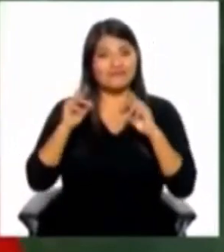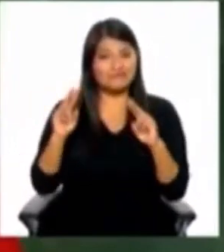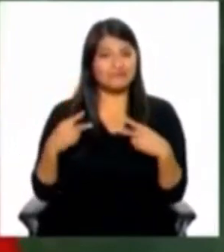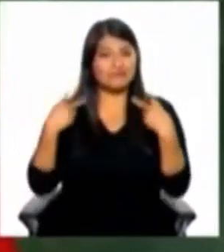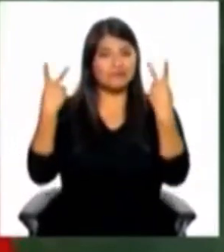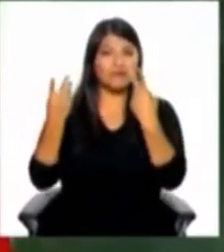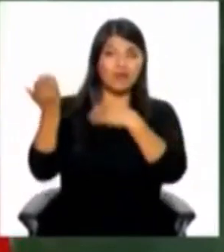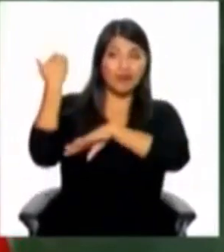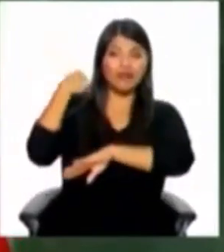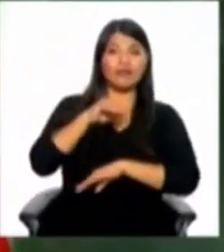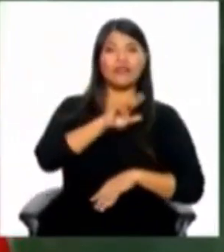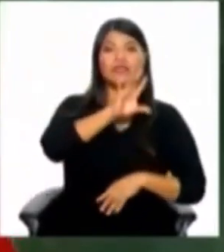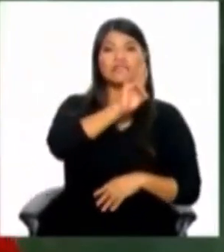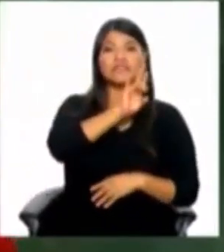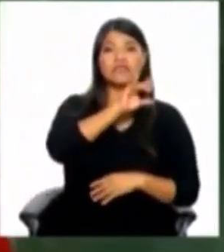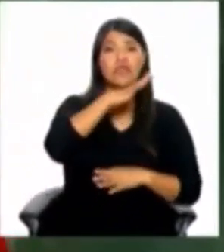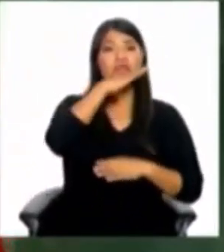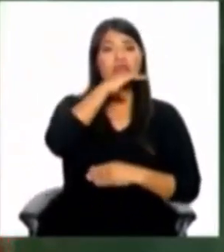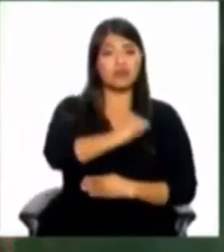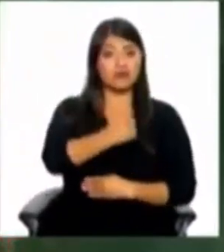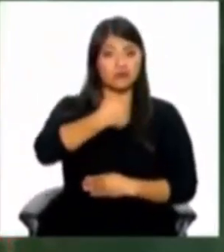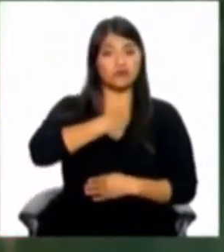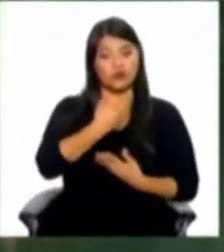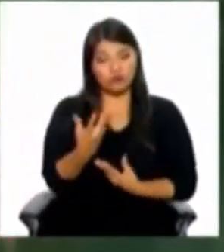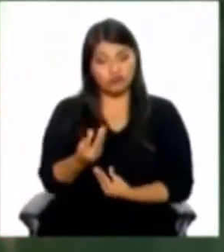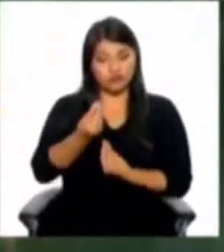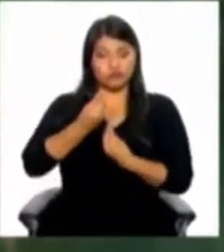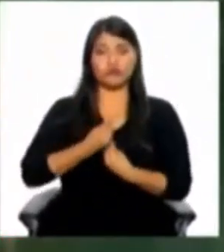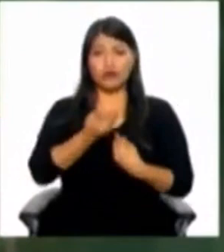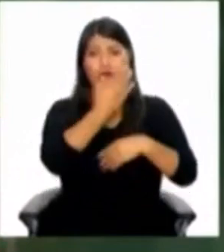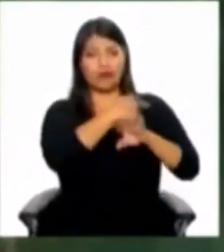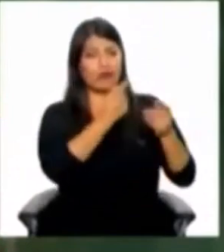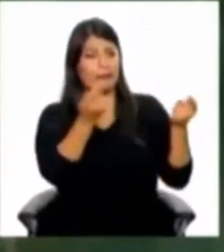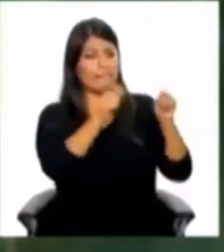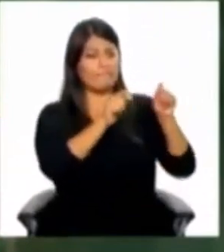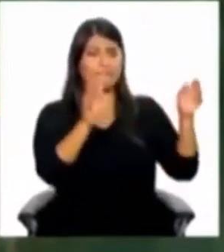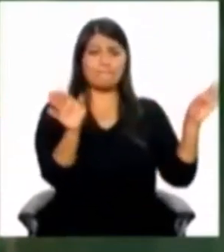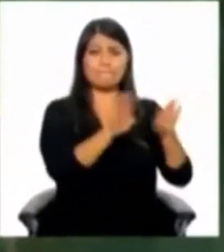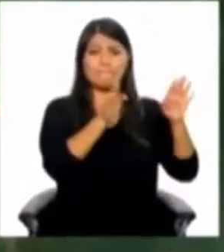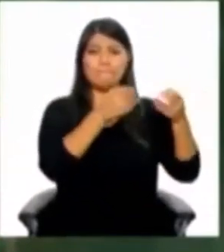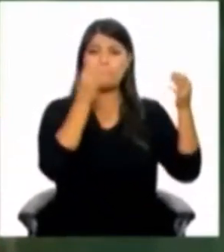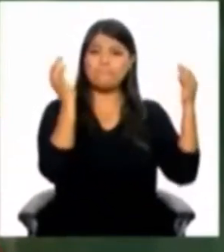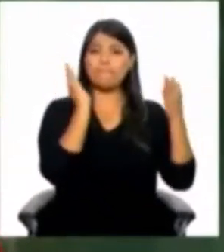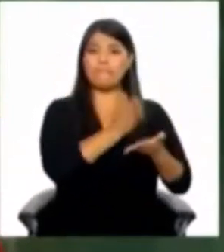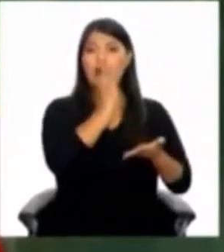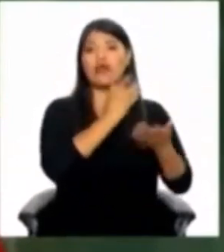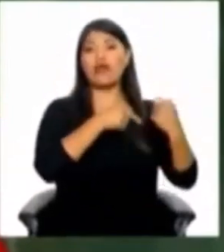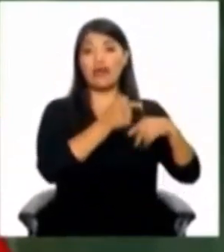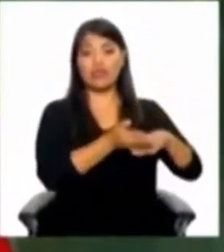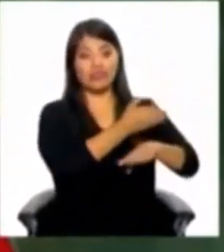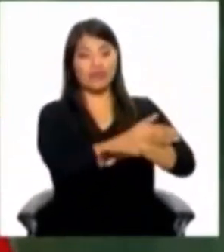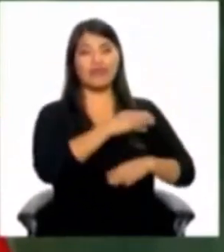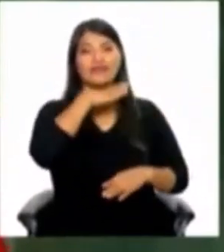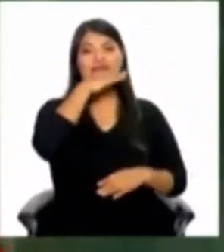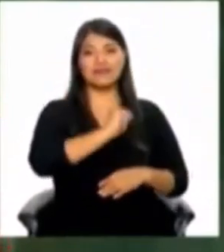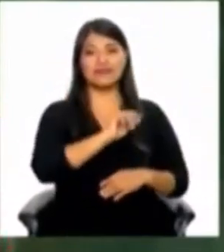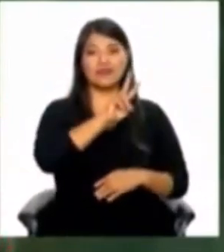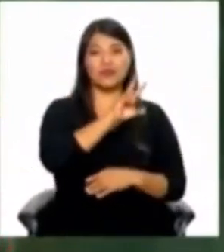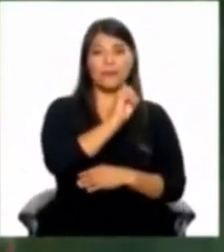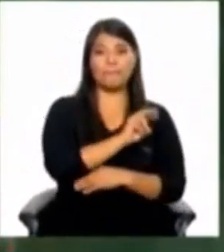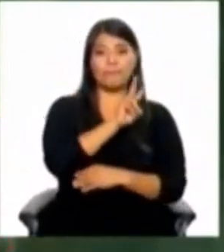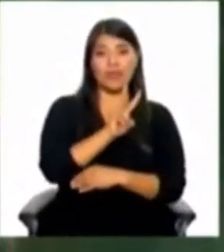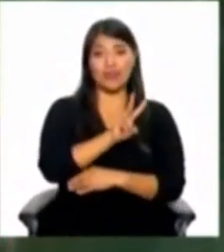aquel 7 de diciembre, enfrentando un golpe de Estado en medio de una crisis política y